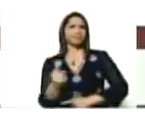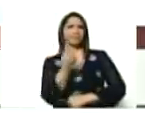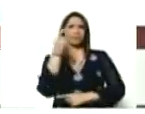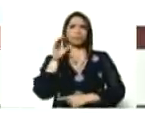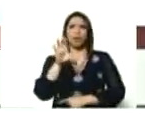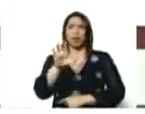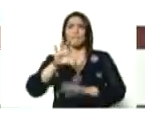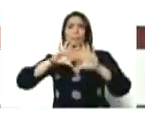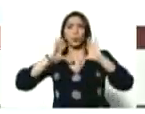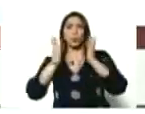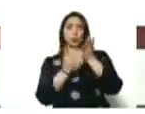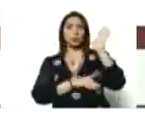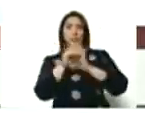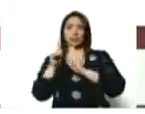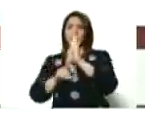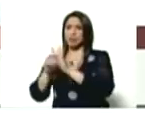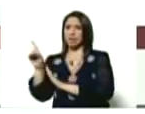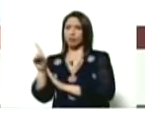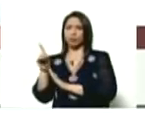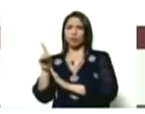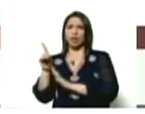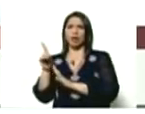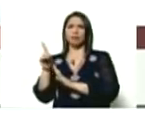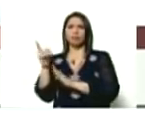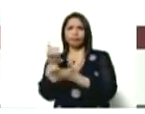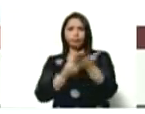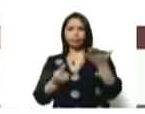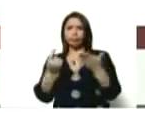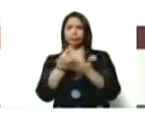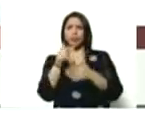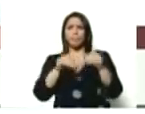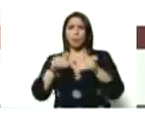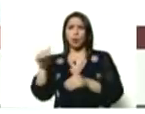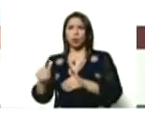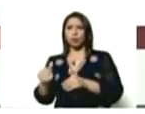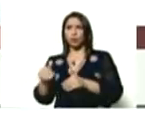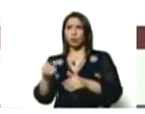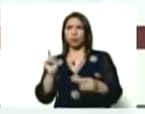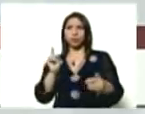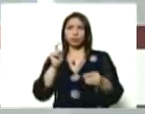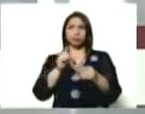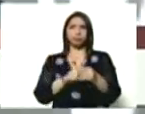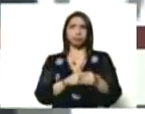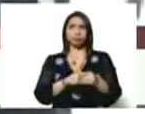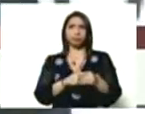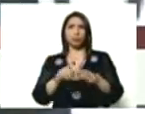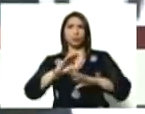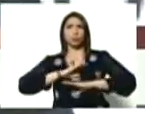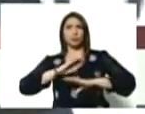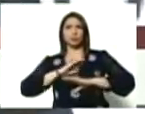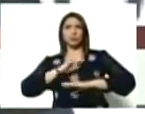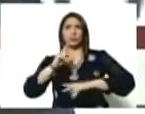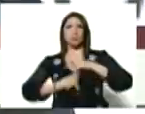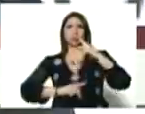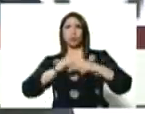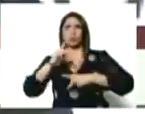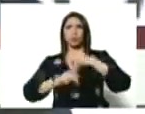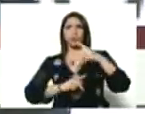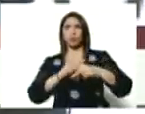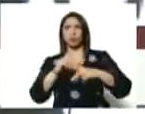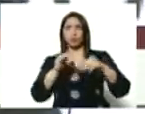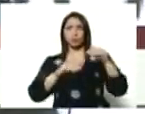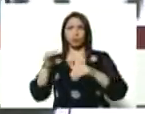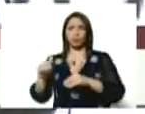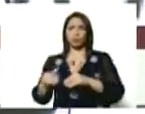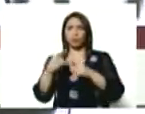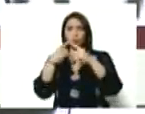mundo en desarrollar un sistema de voto electrónico, incorporando la automatización del proceso de votación y totalización. A partir